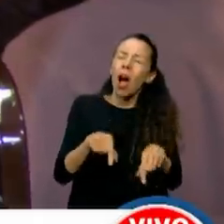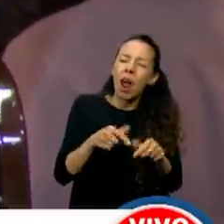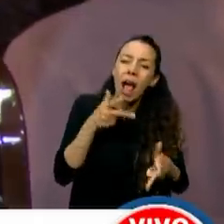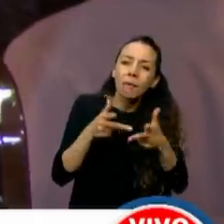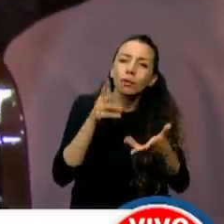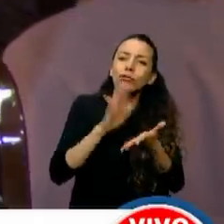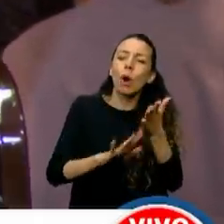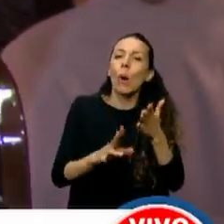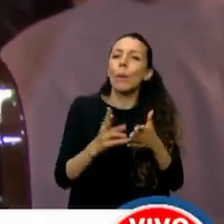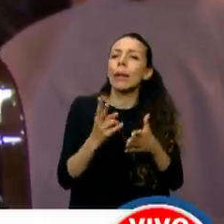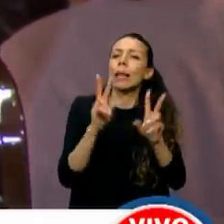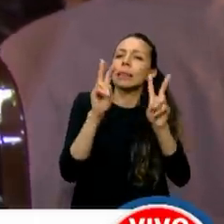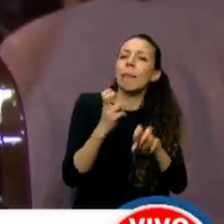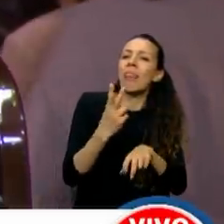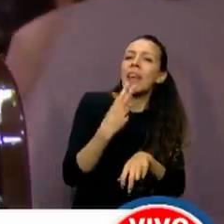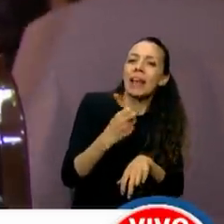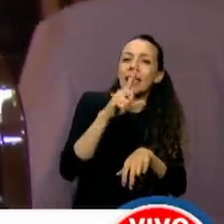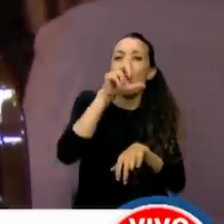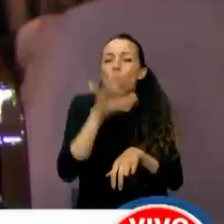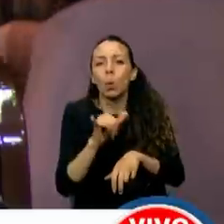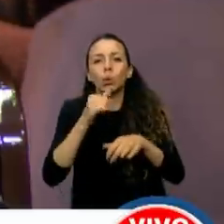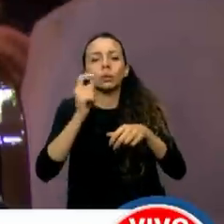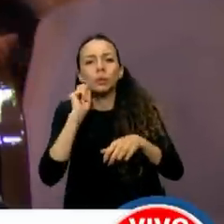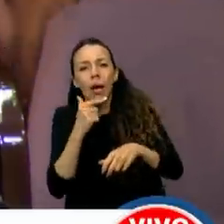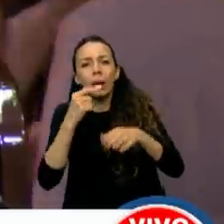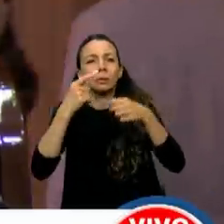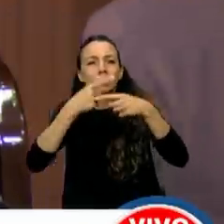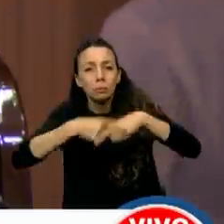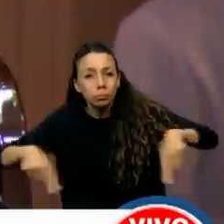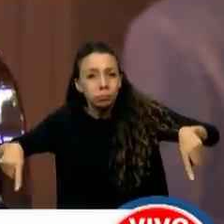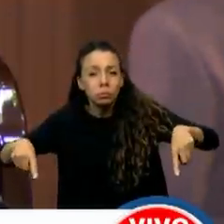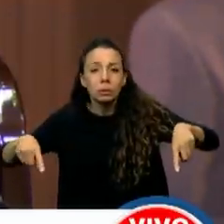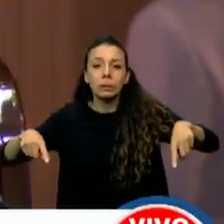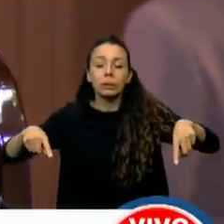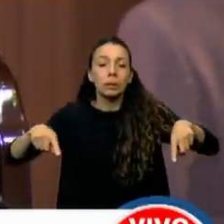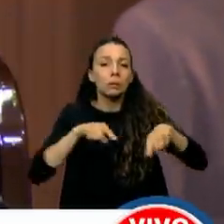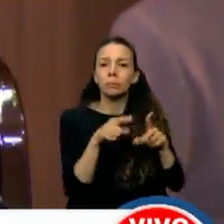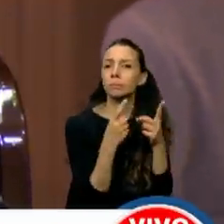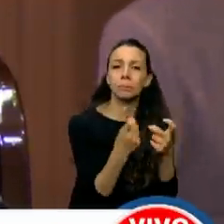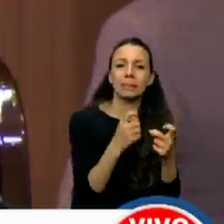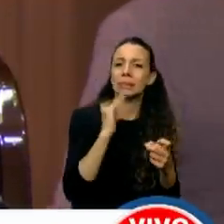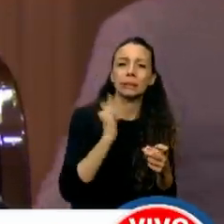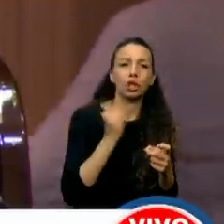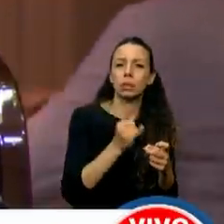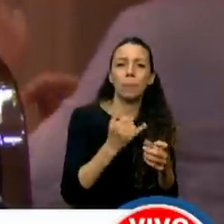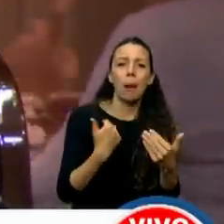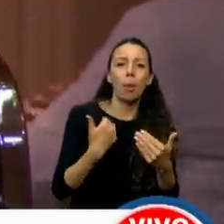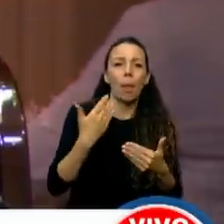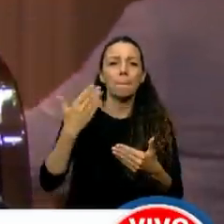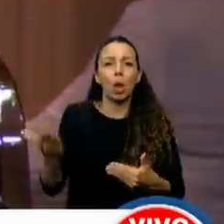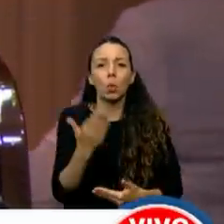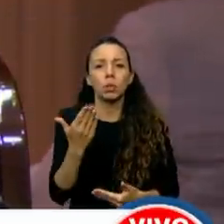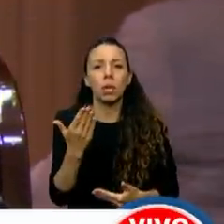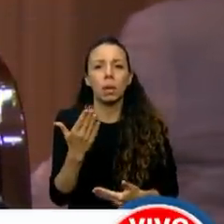imposible que este país avance sin tener la energía necesaria para poder producir la energía necesaria para